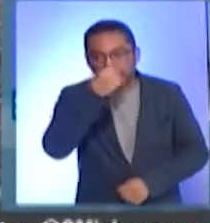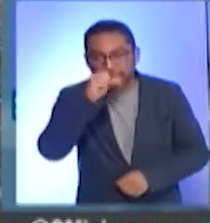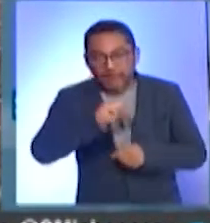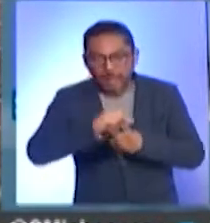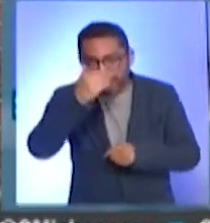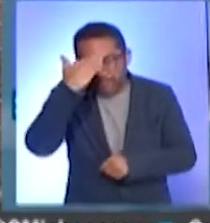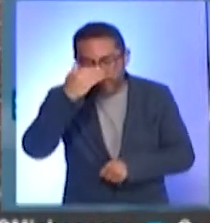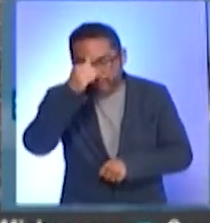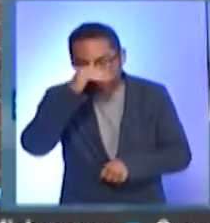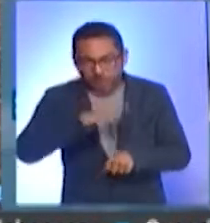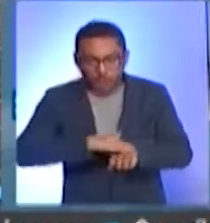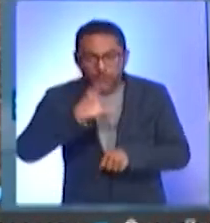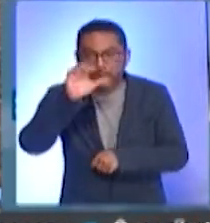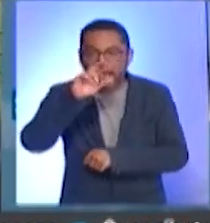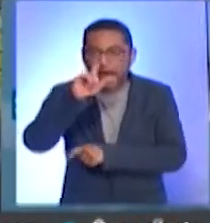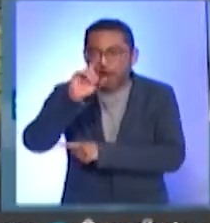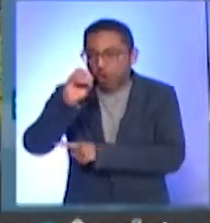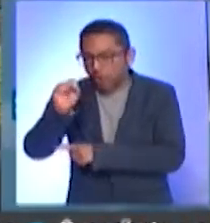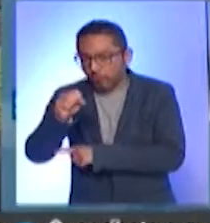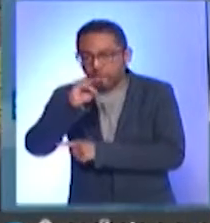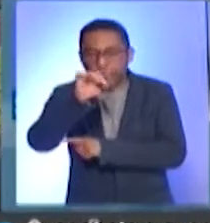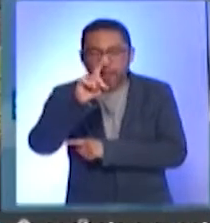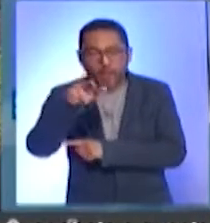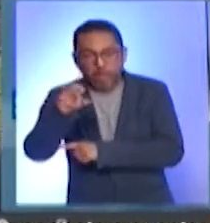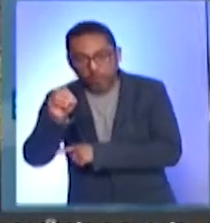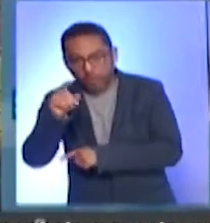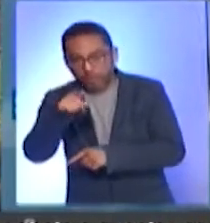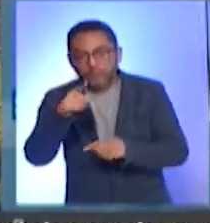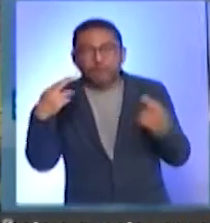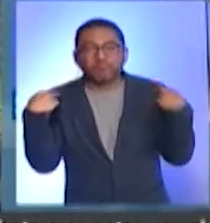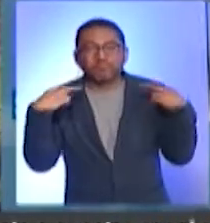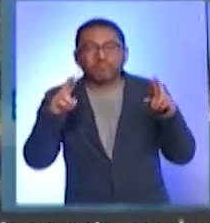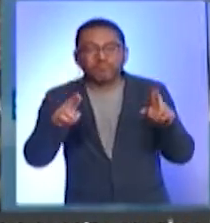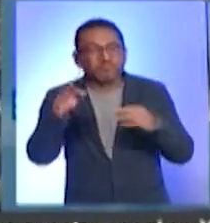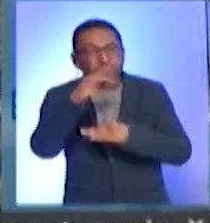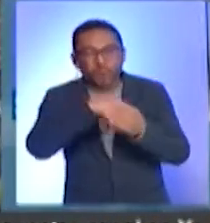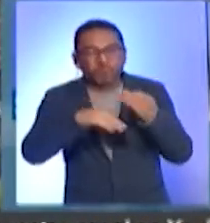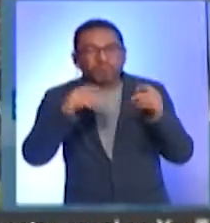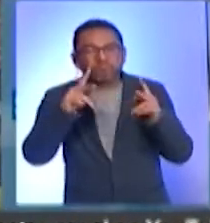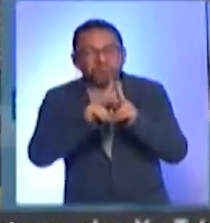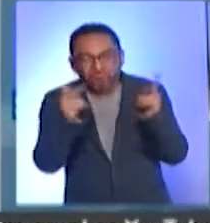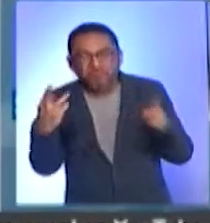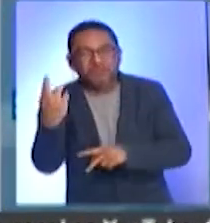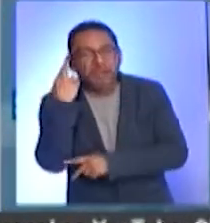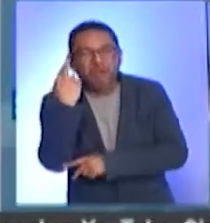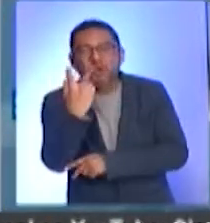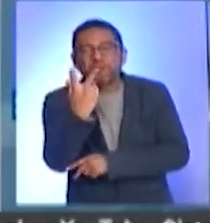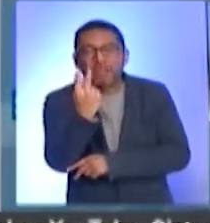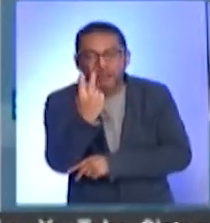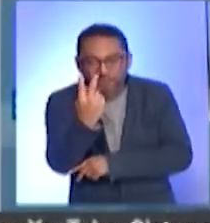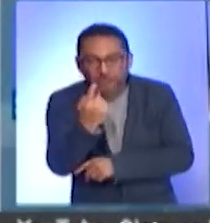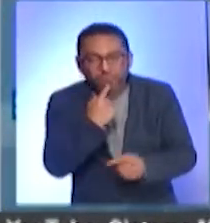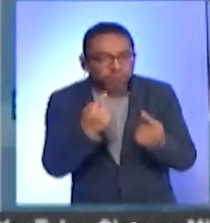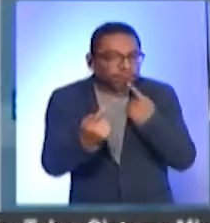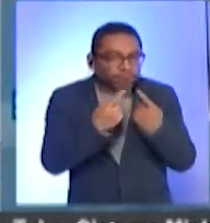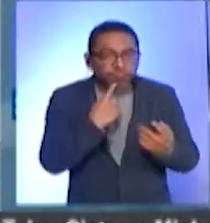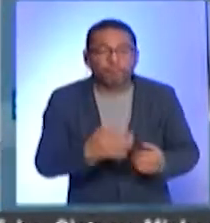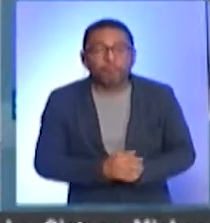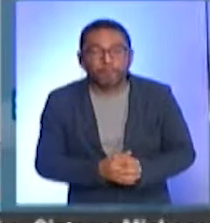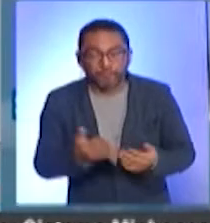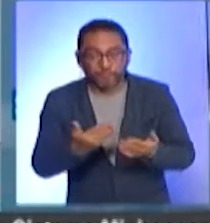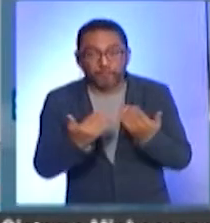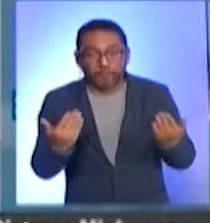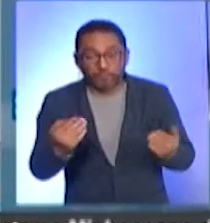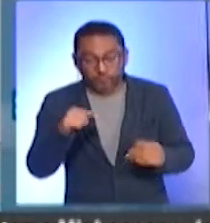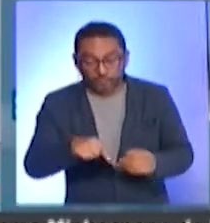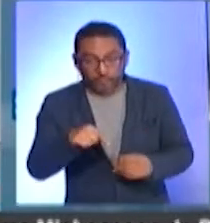carlos maldonado mendoza en un encuentro con representantes de los medios de comunicación donde a la fecha el monto